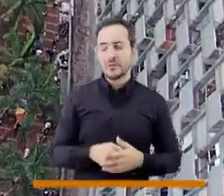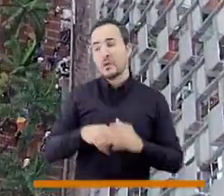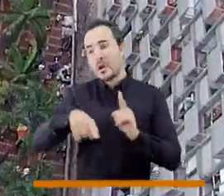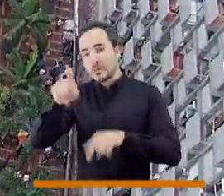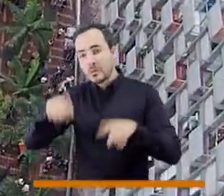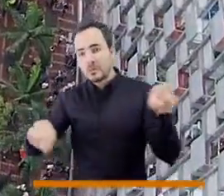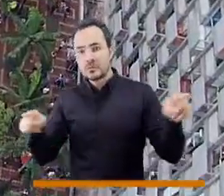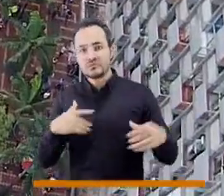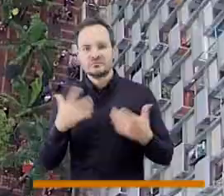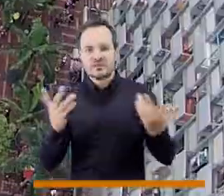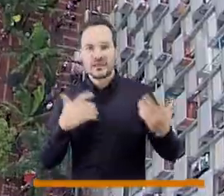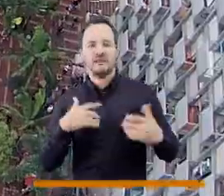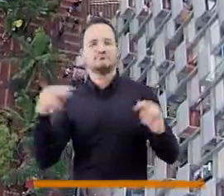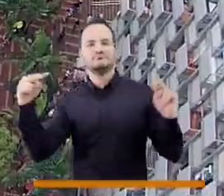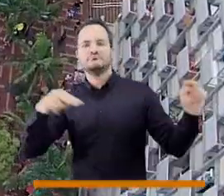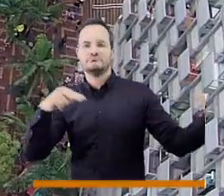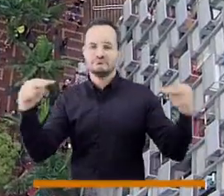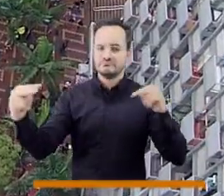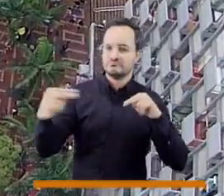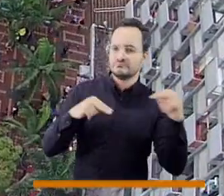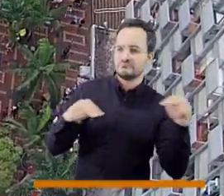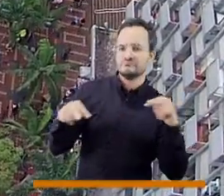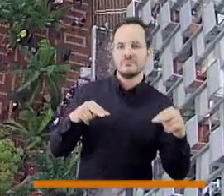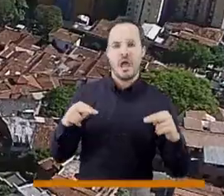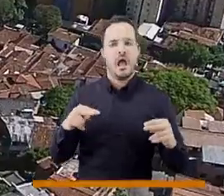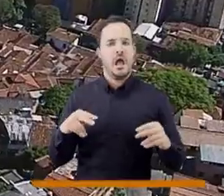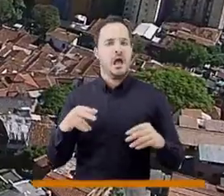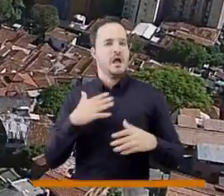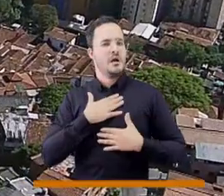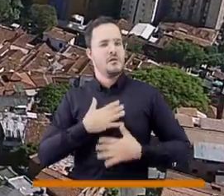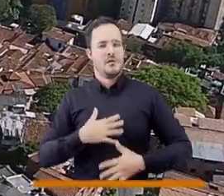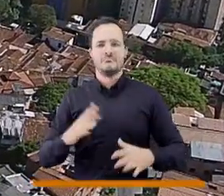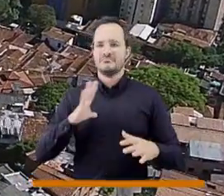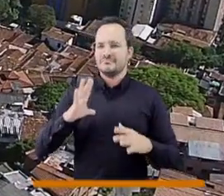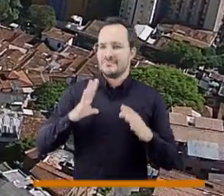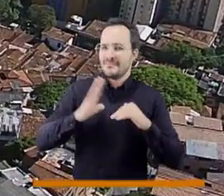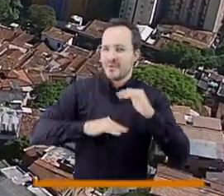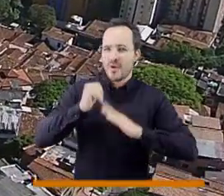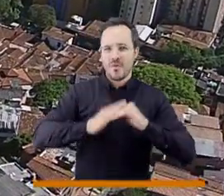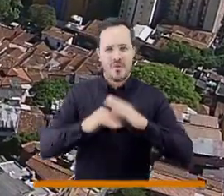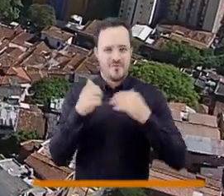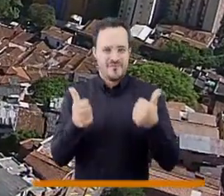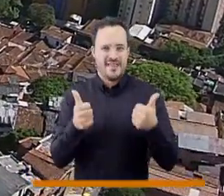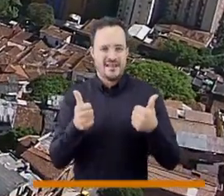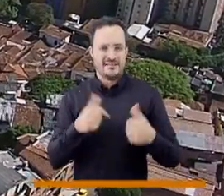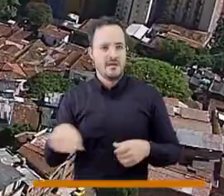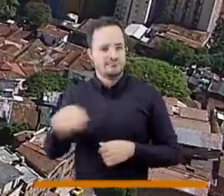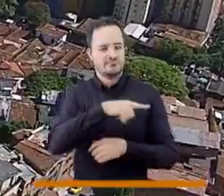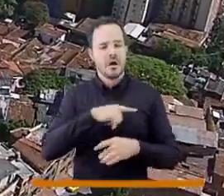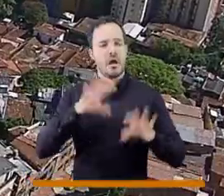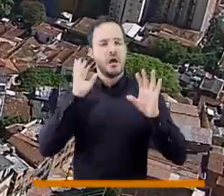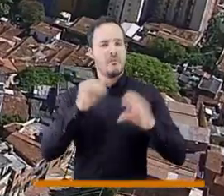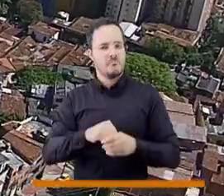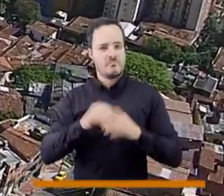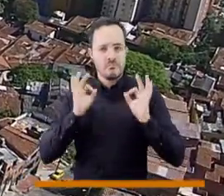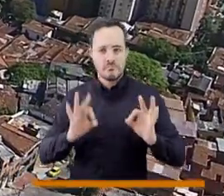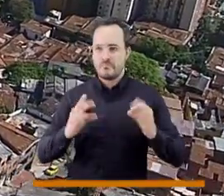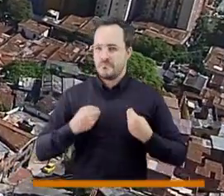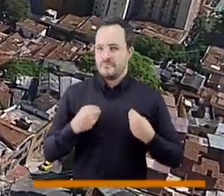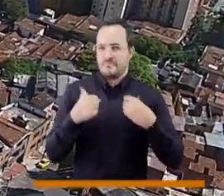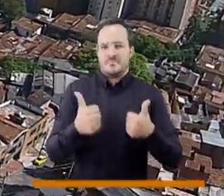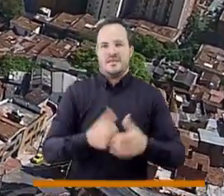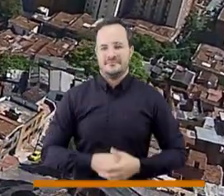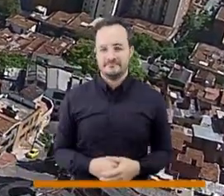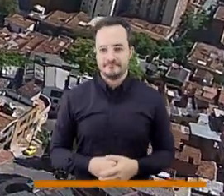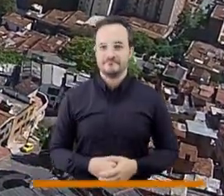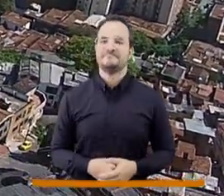así poner sobre esos lugares los ojos de la ciudad, los ojos de las personas que viven ahí y disfrutar de todos los servicios que Medellín le puede